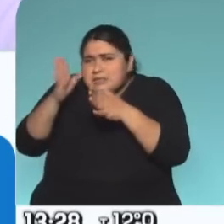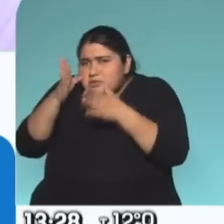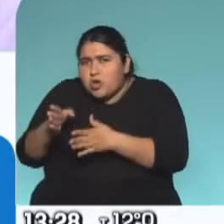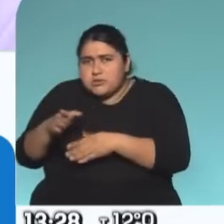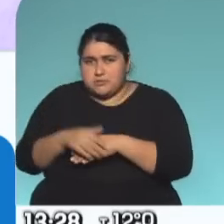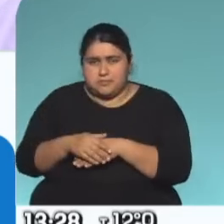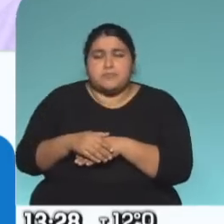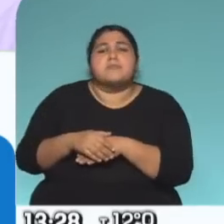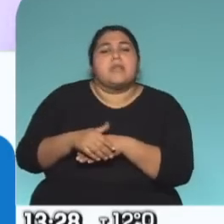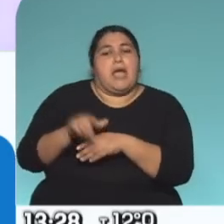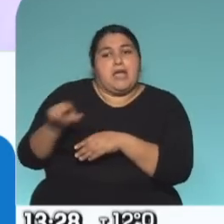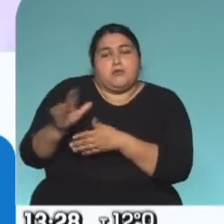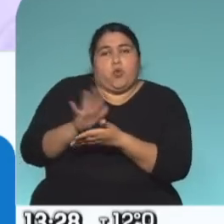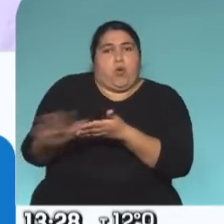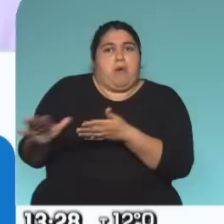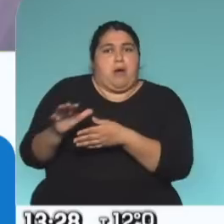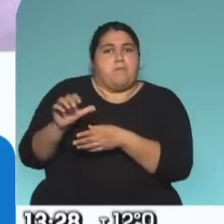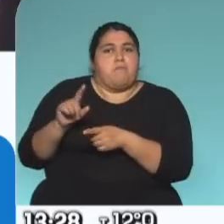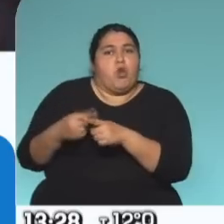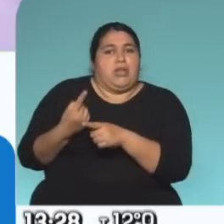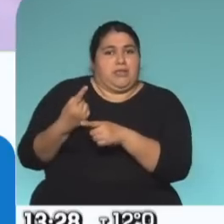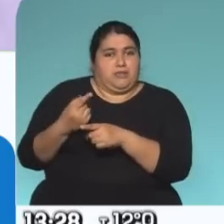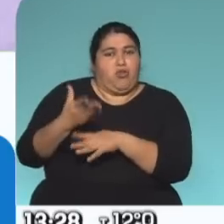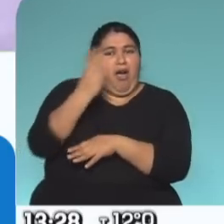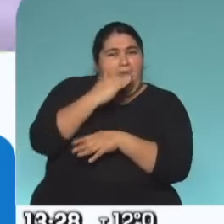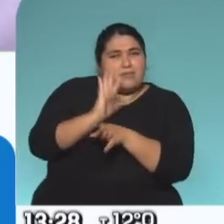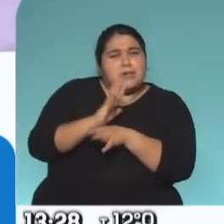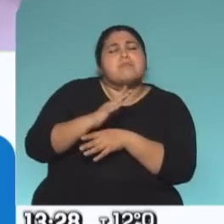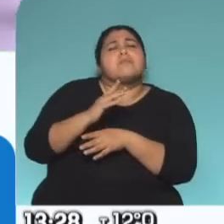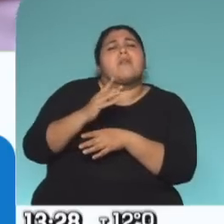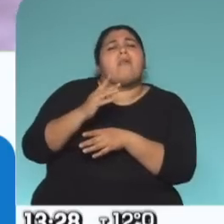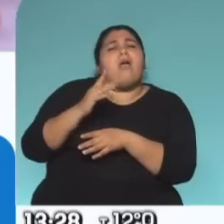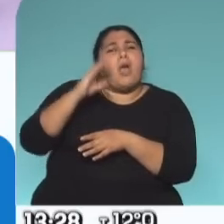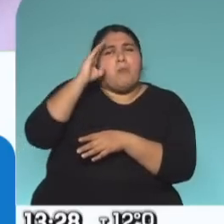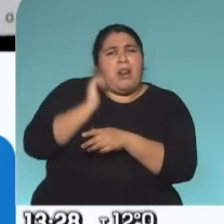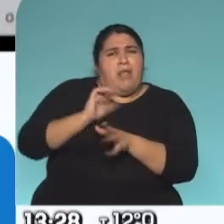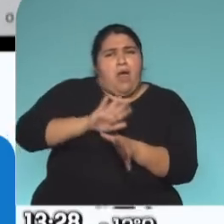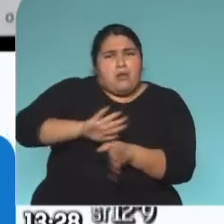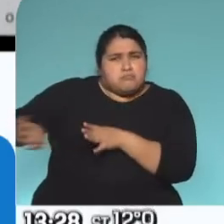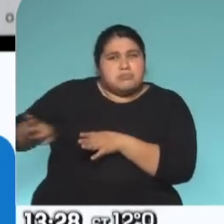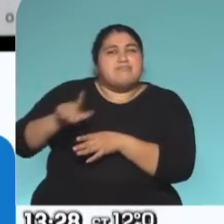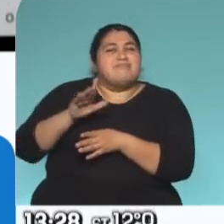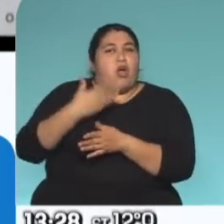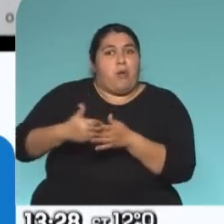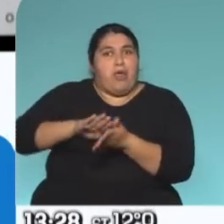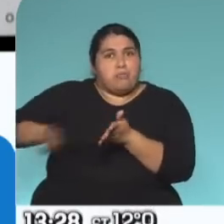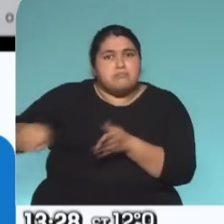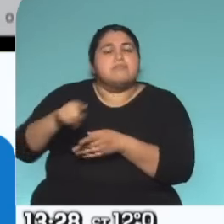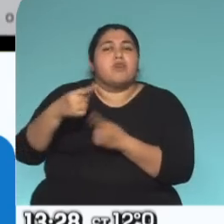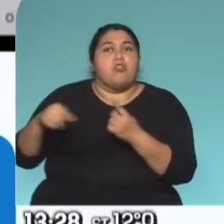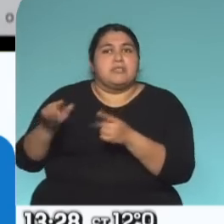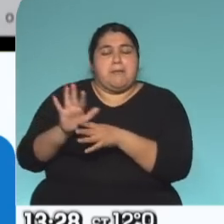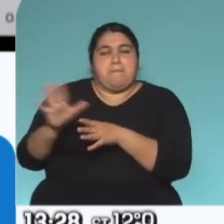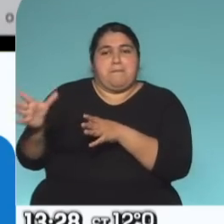una novedad política, fruto del golpe de Estado del año pasado. Hoy día la distribución territorial del